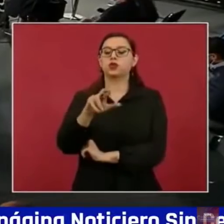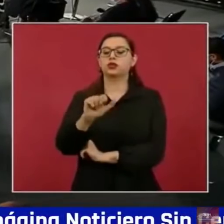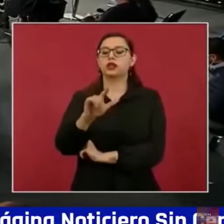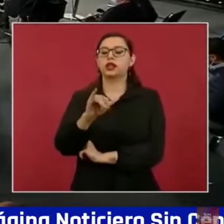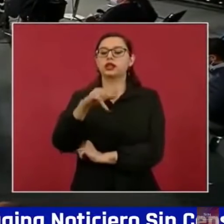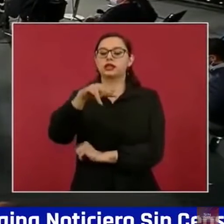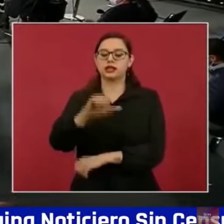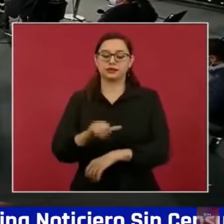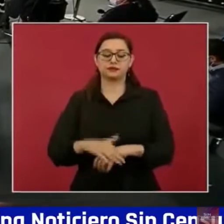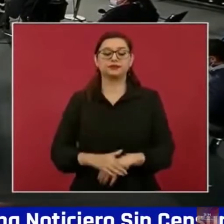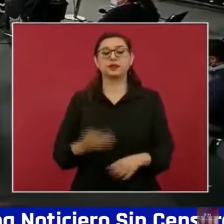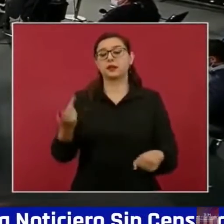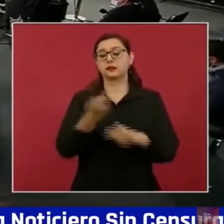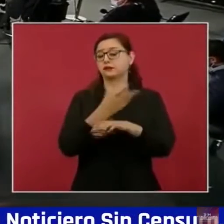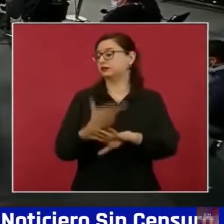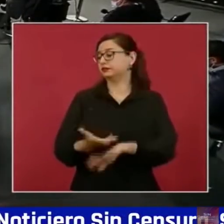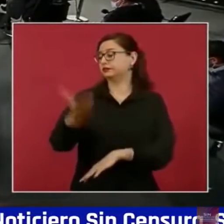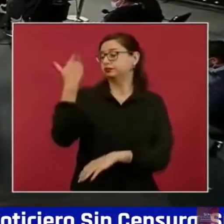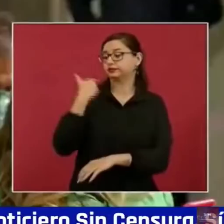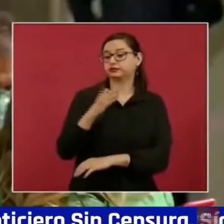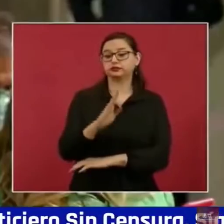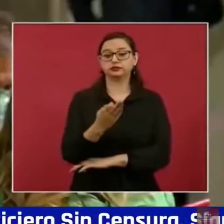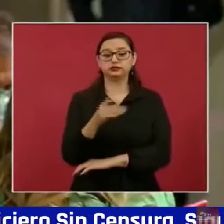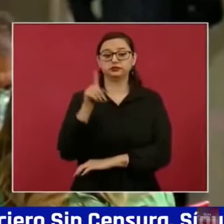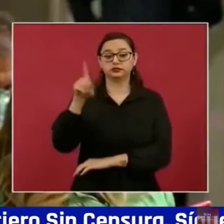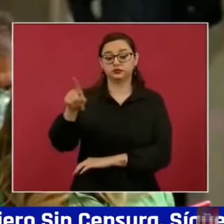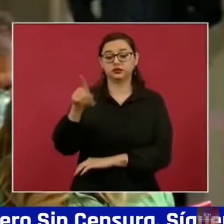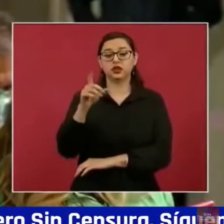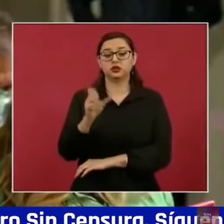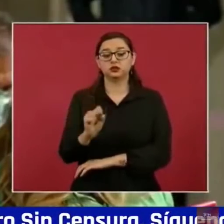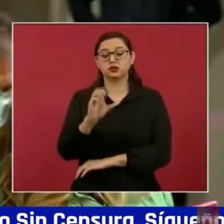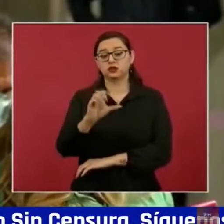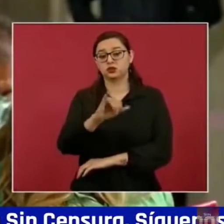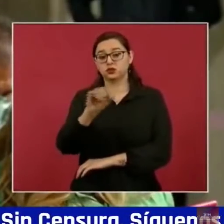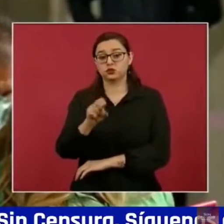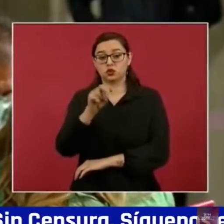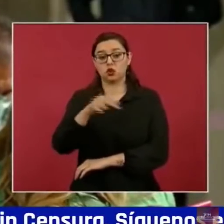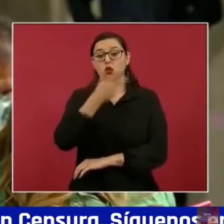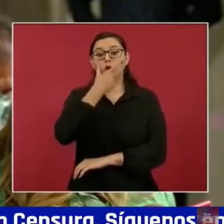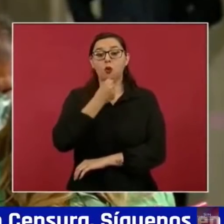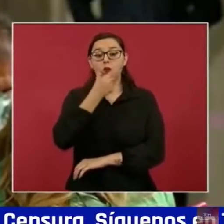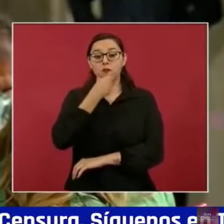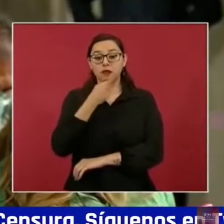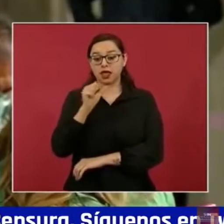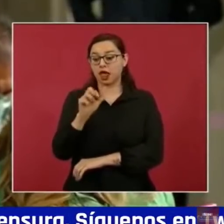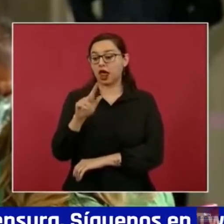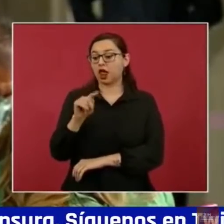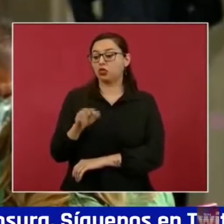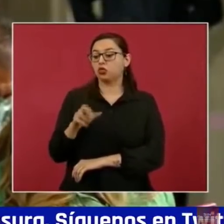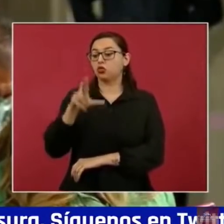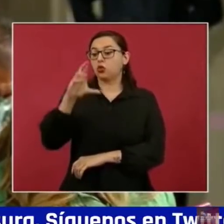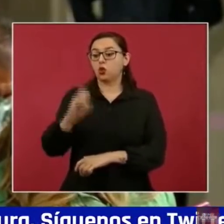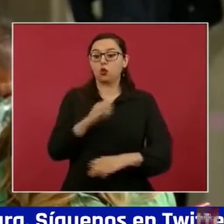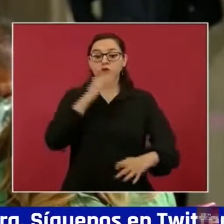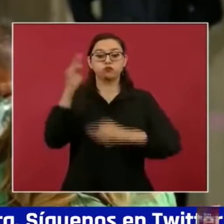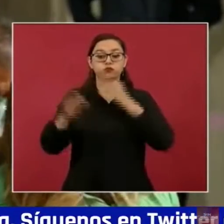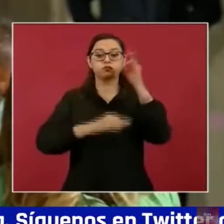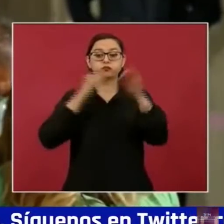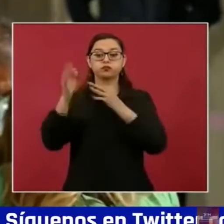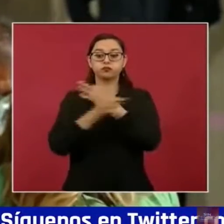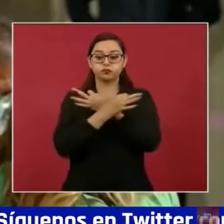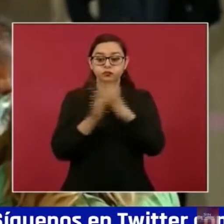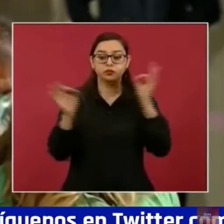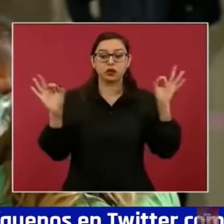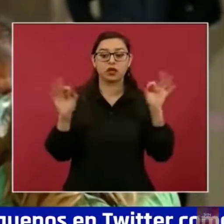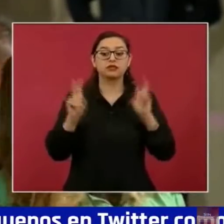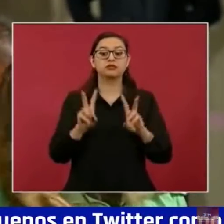ministro presidente de la Suprema Corte de Justicia de la Nación, Arturo Saldívar, hizo esta declaración tan trascendental respecto de la operación